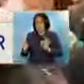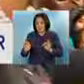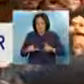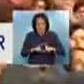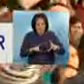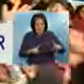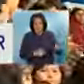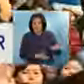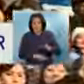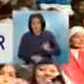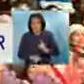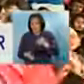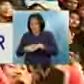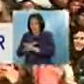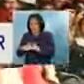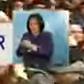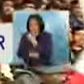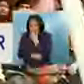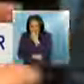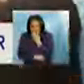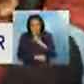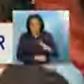hemos entrado!